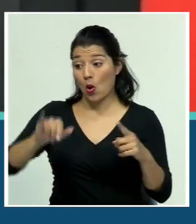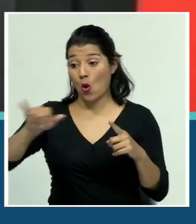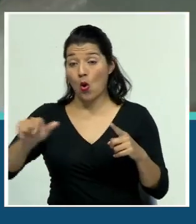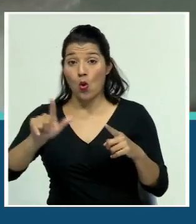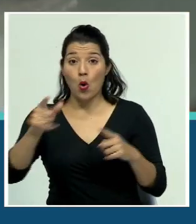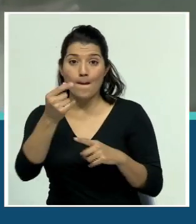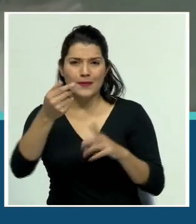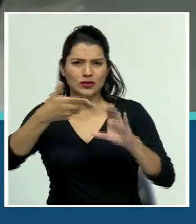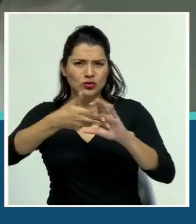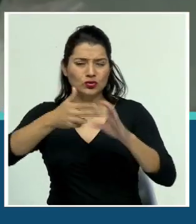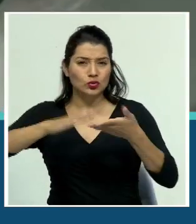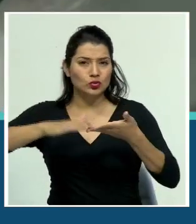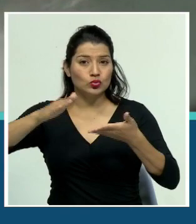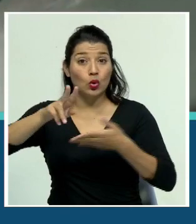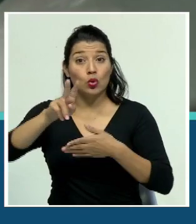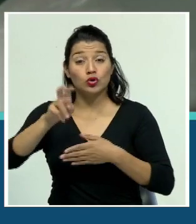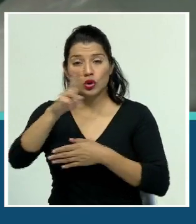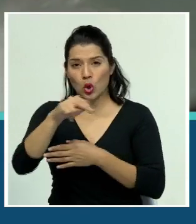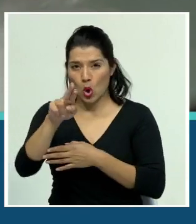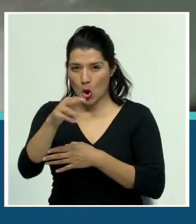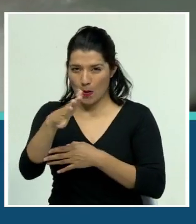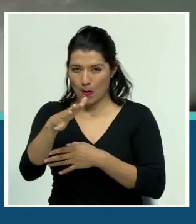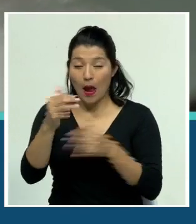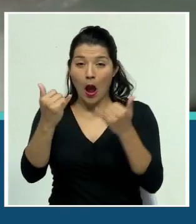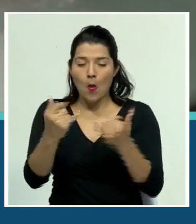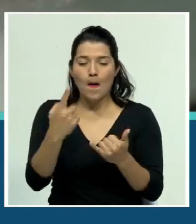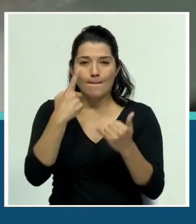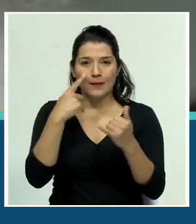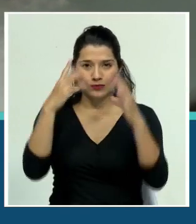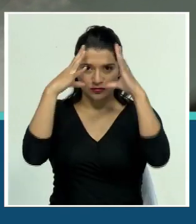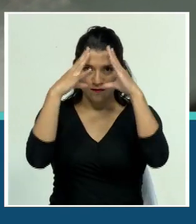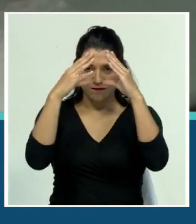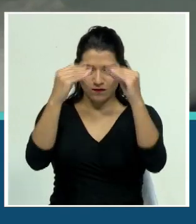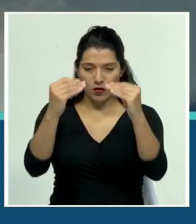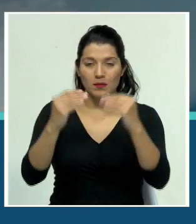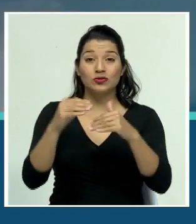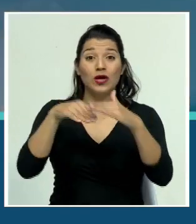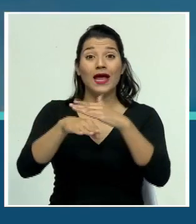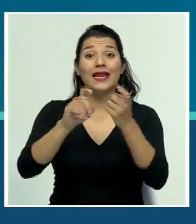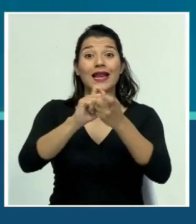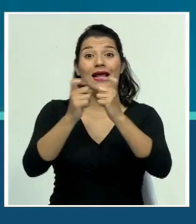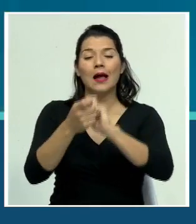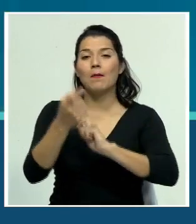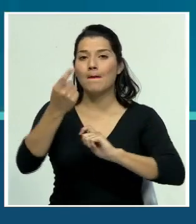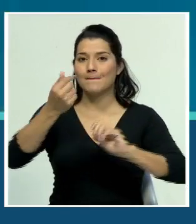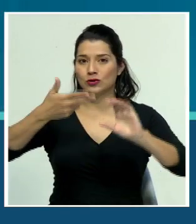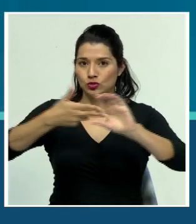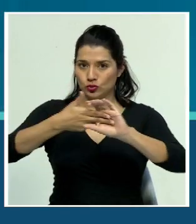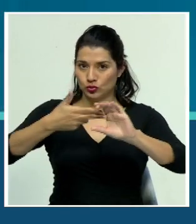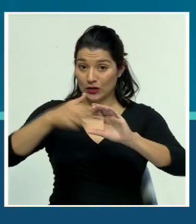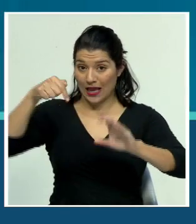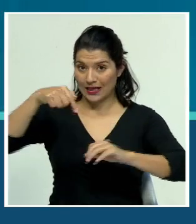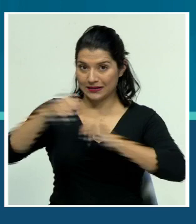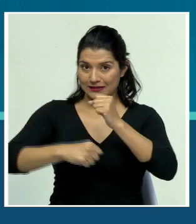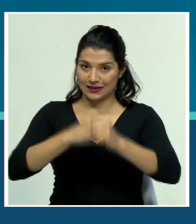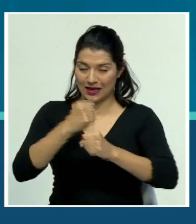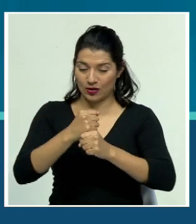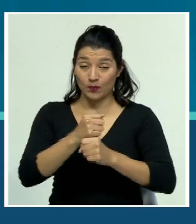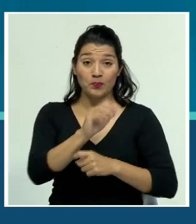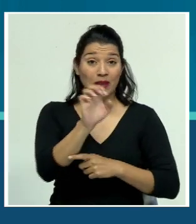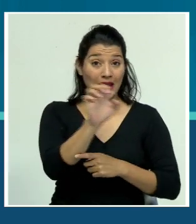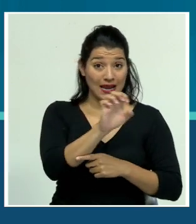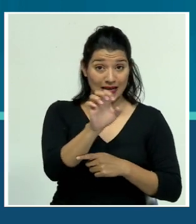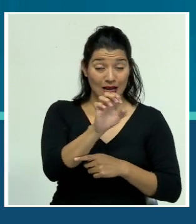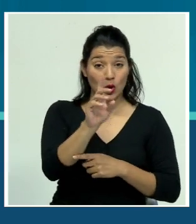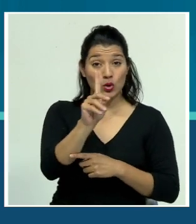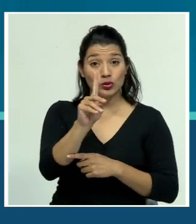aumentó en promedio 200 colones. Veamos la siguiente pantalla en la variación en los precios del combustible durante este año. En enero